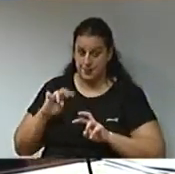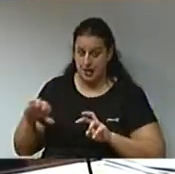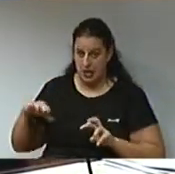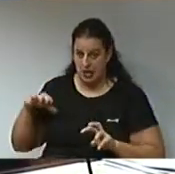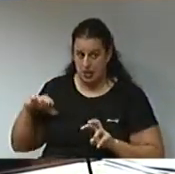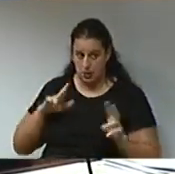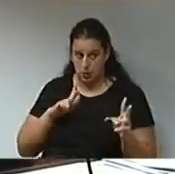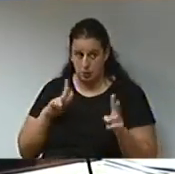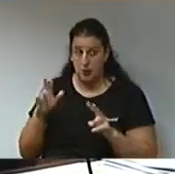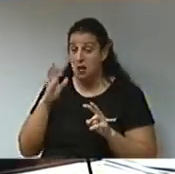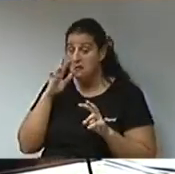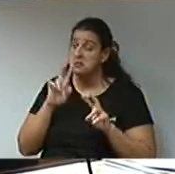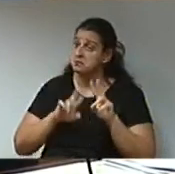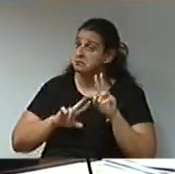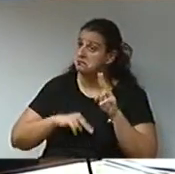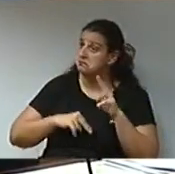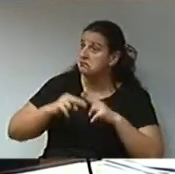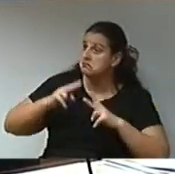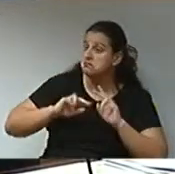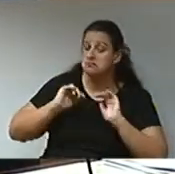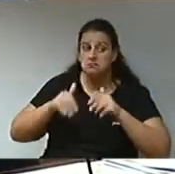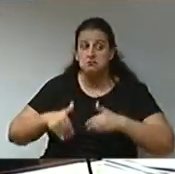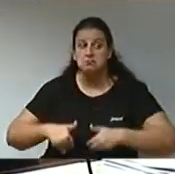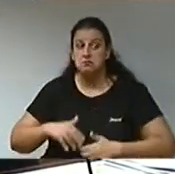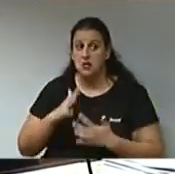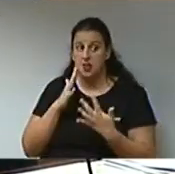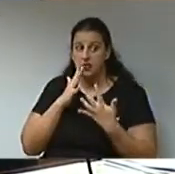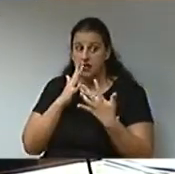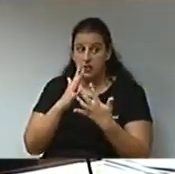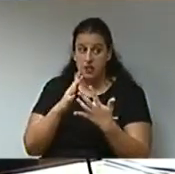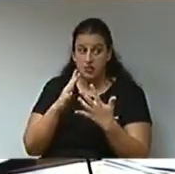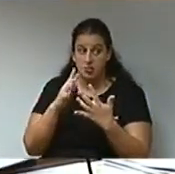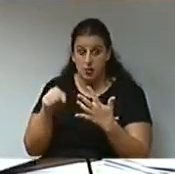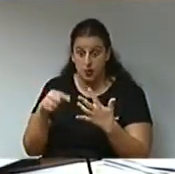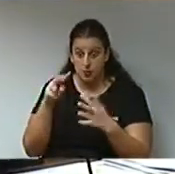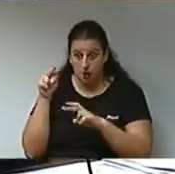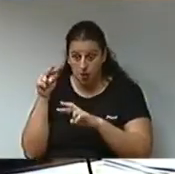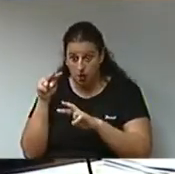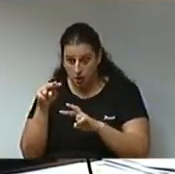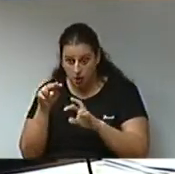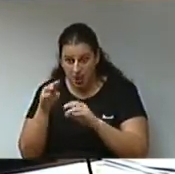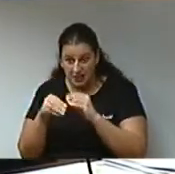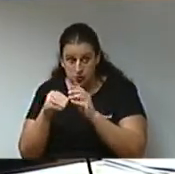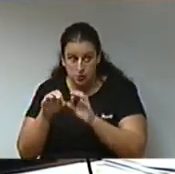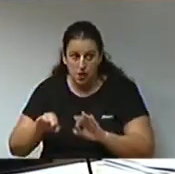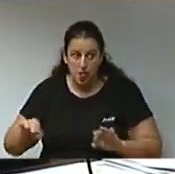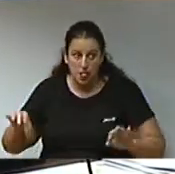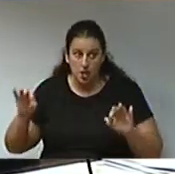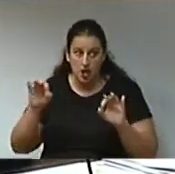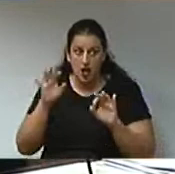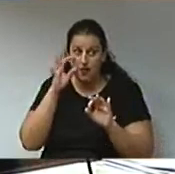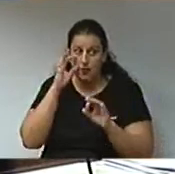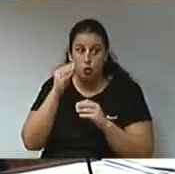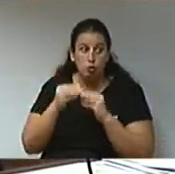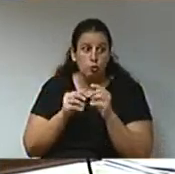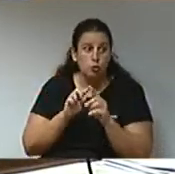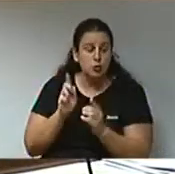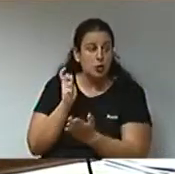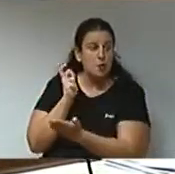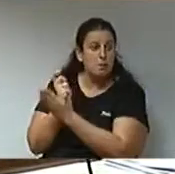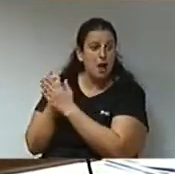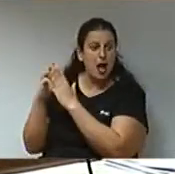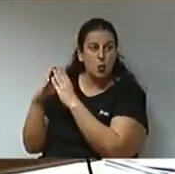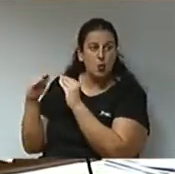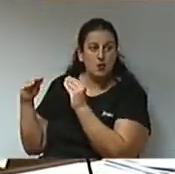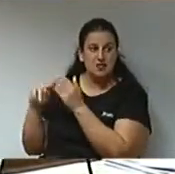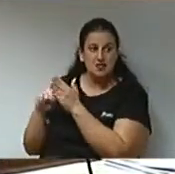eso se hizo, y prácticamente 10 años después no se había hecho nada. Pero sobre todo lo que no se había hecho es pagar a la universidad.